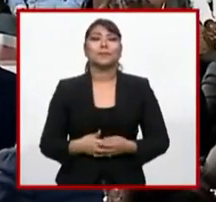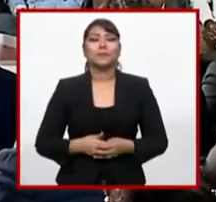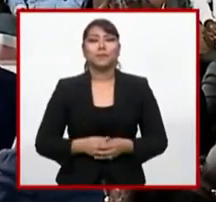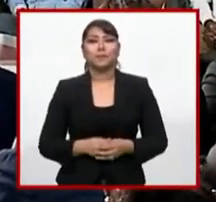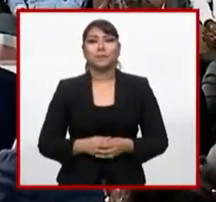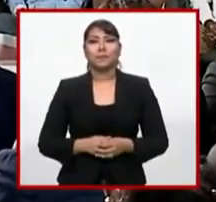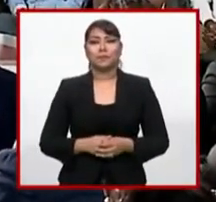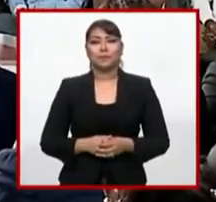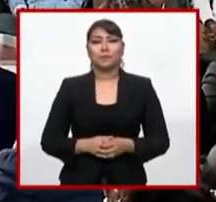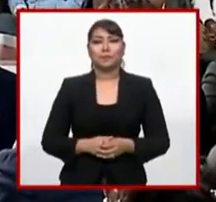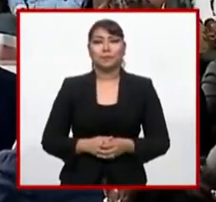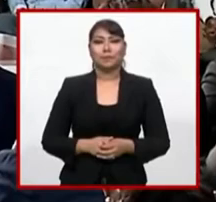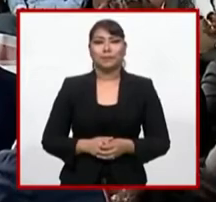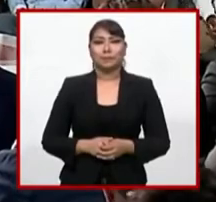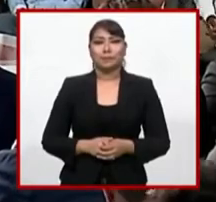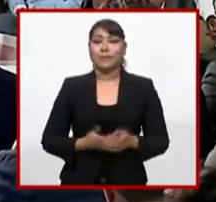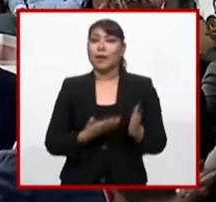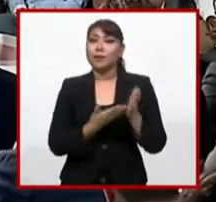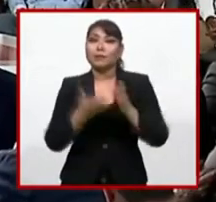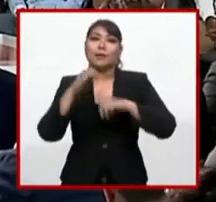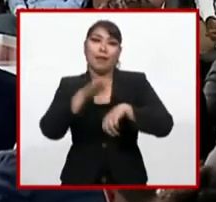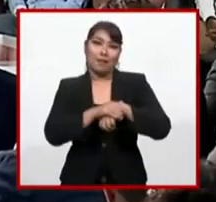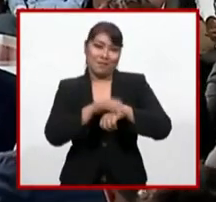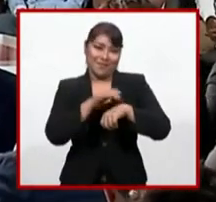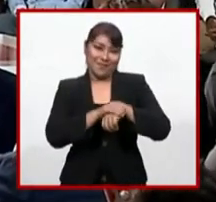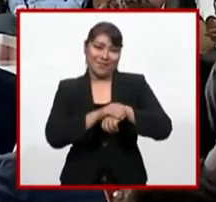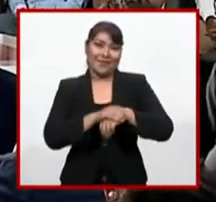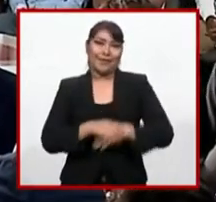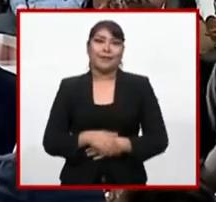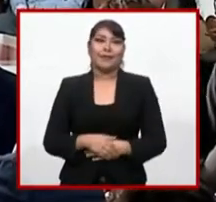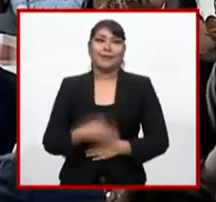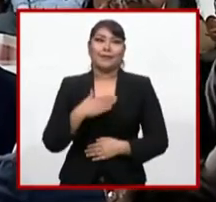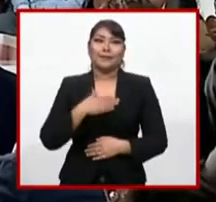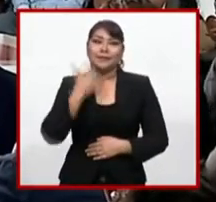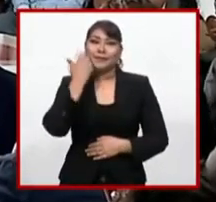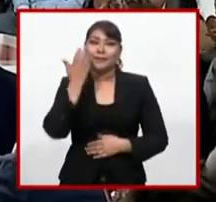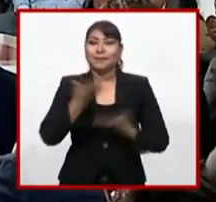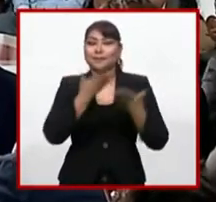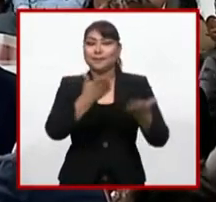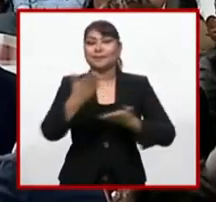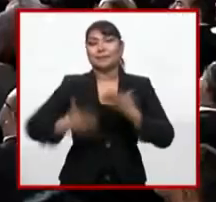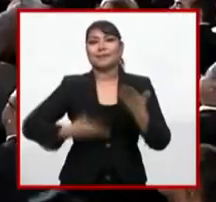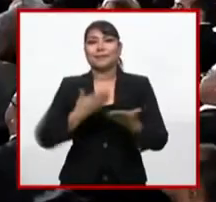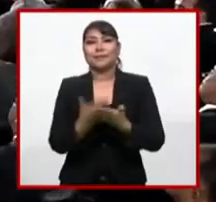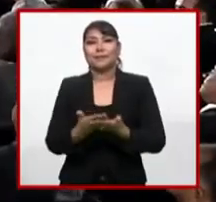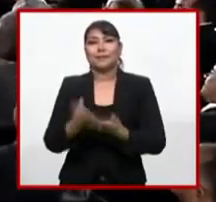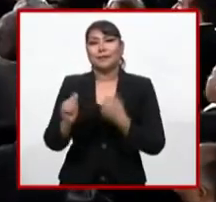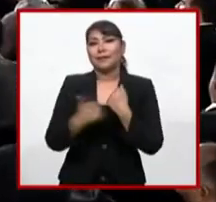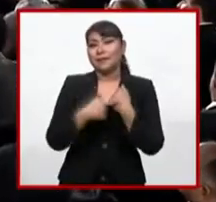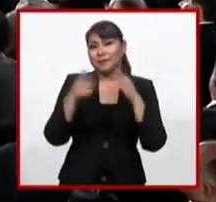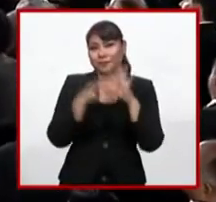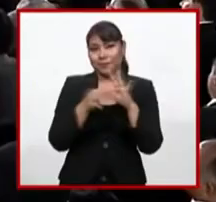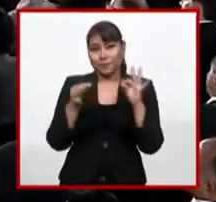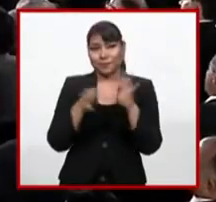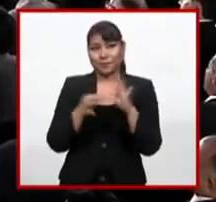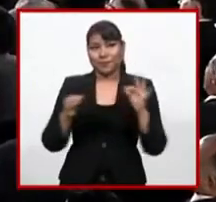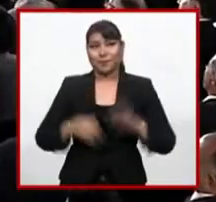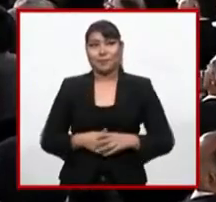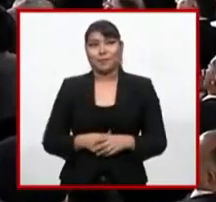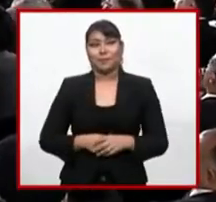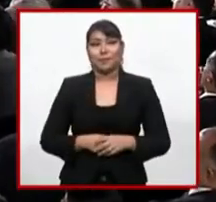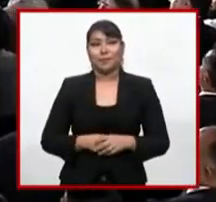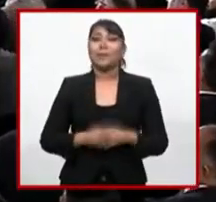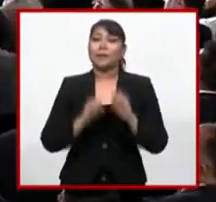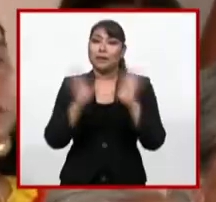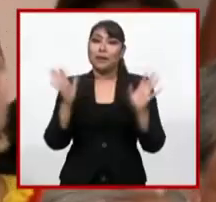que es un amigo y le quería yo dar la palabra para que nos comparta una reflexión. Claro que